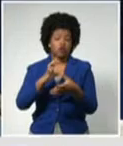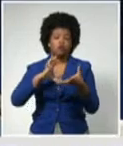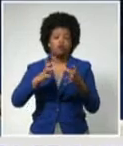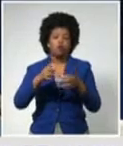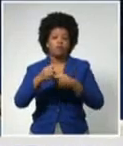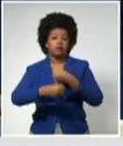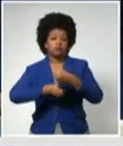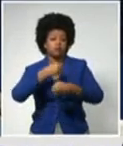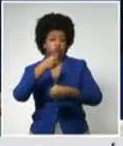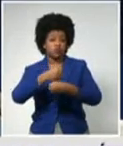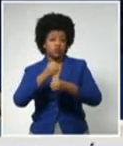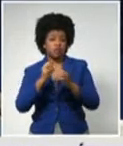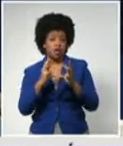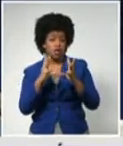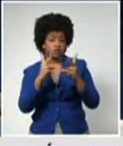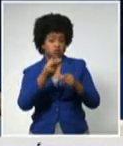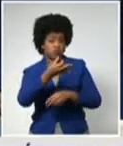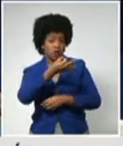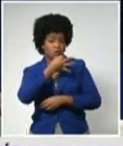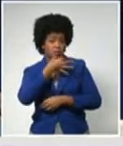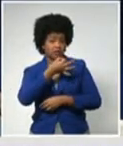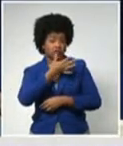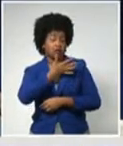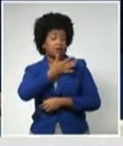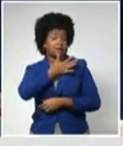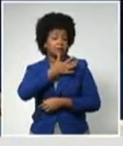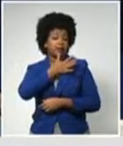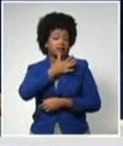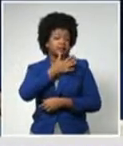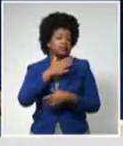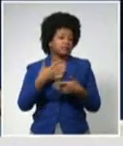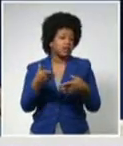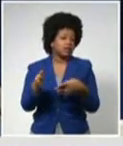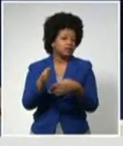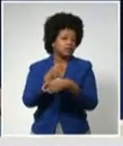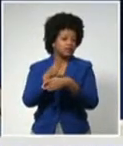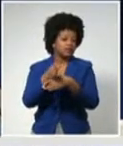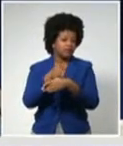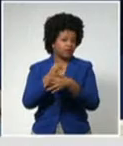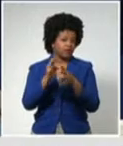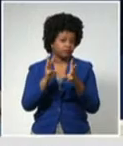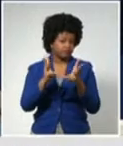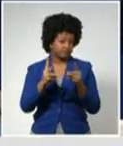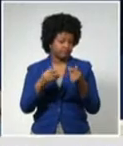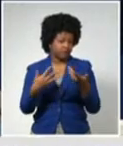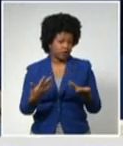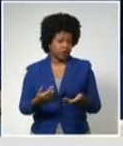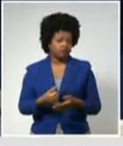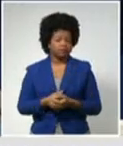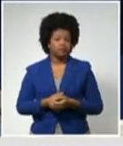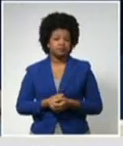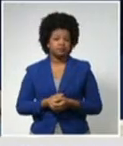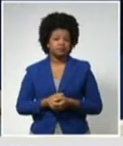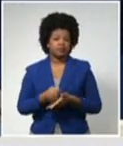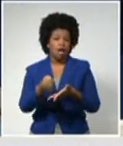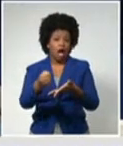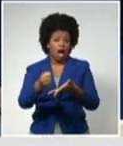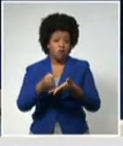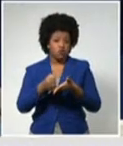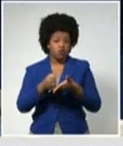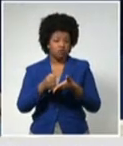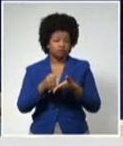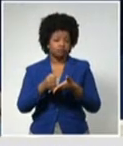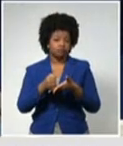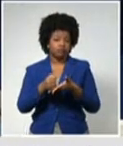utilizando y los resultados que se están teniendo, que su efectividad es todavía mucho mayor